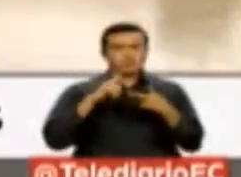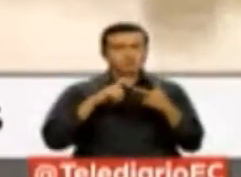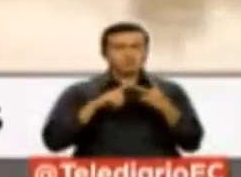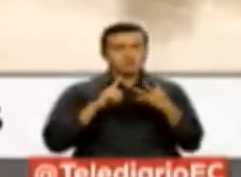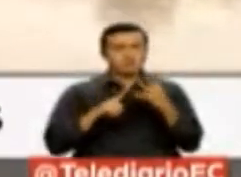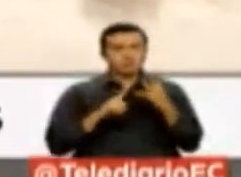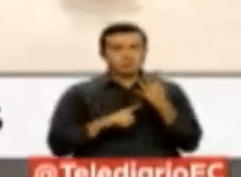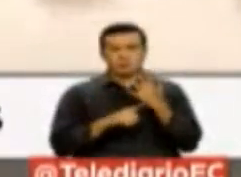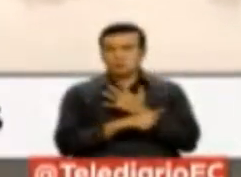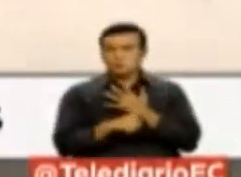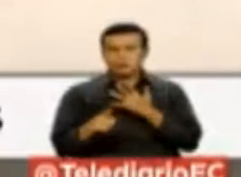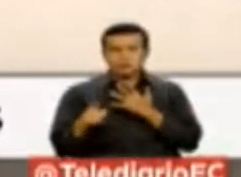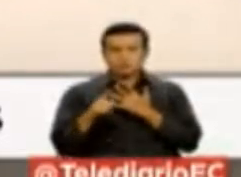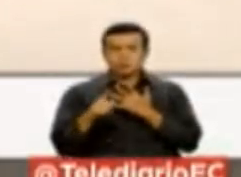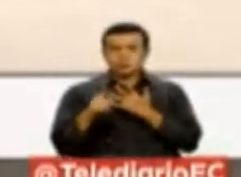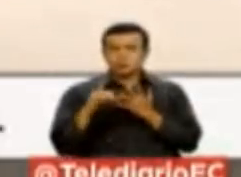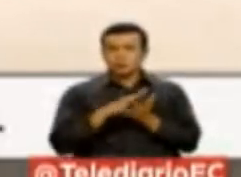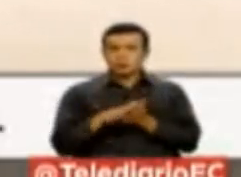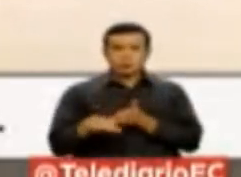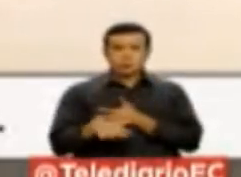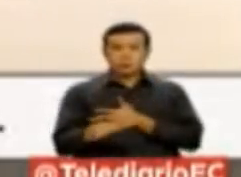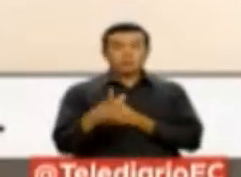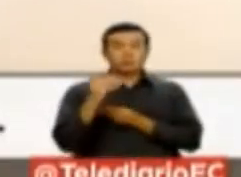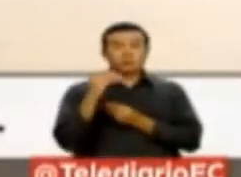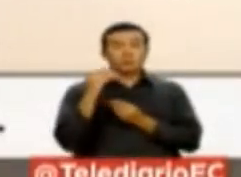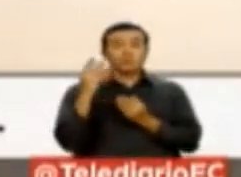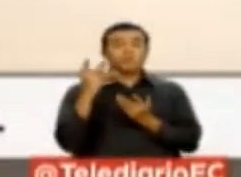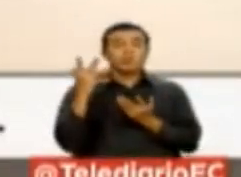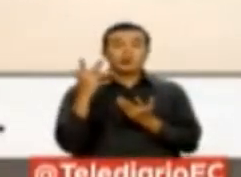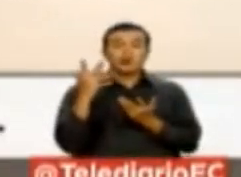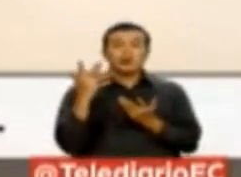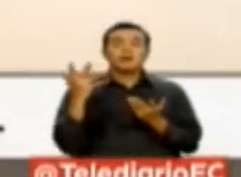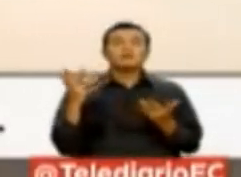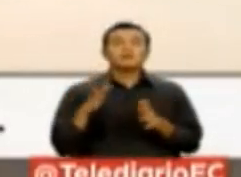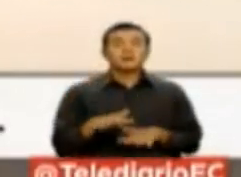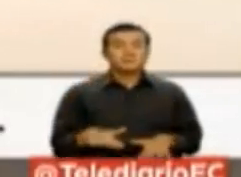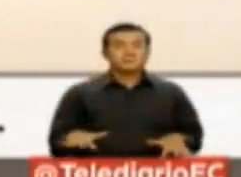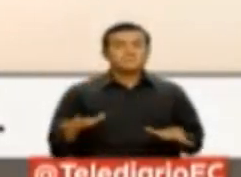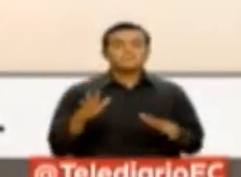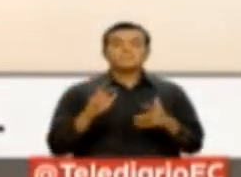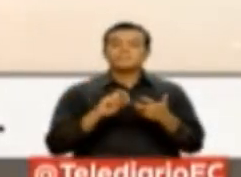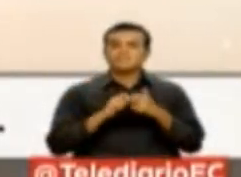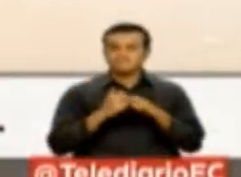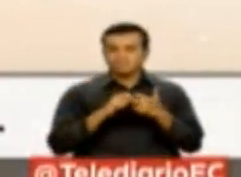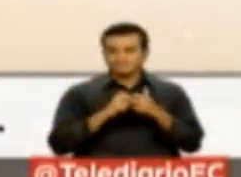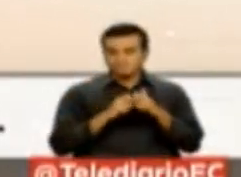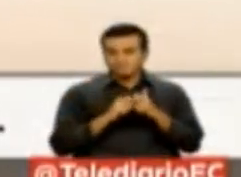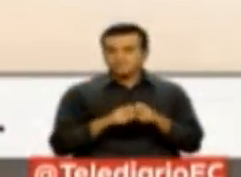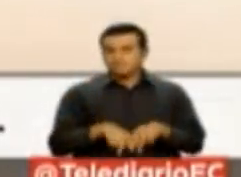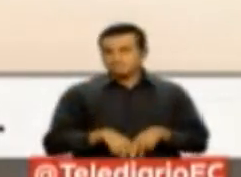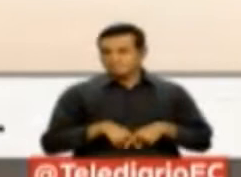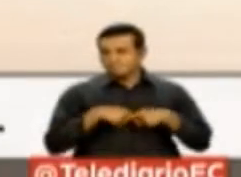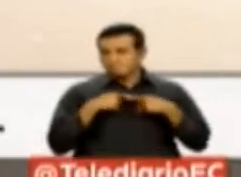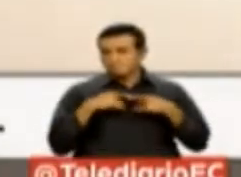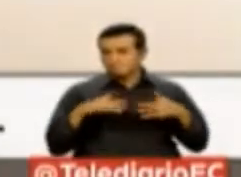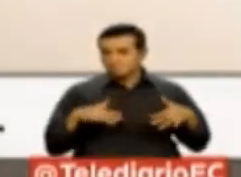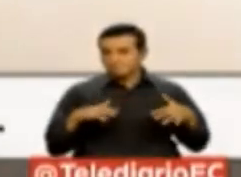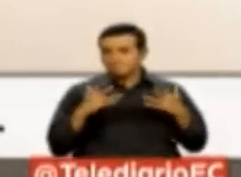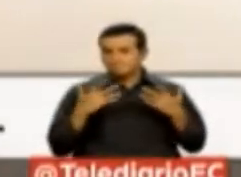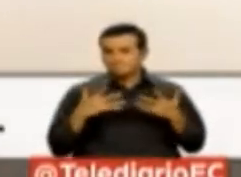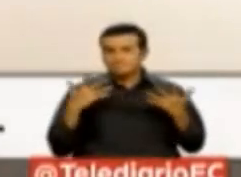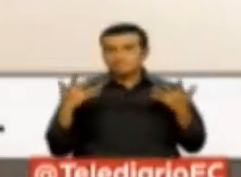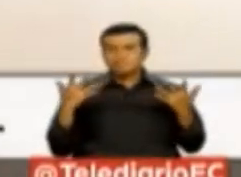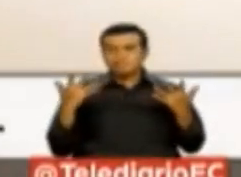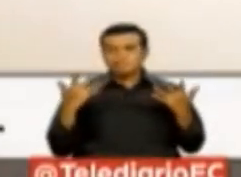se debe a que los desfogues naturales están ya más bien taponados por los asentamientos por las viviendas que se han ubicado en